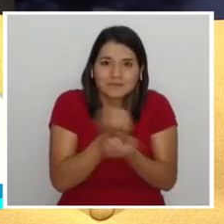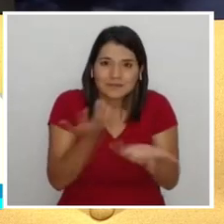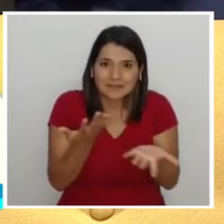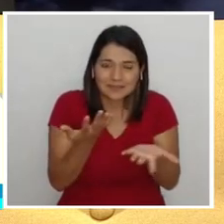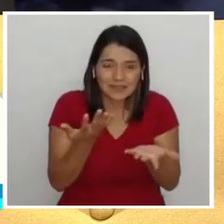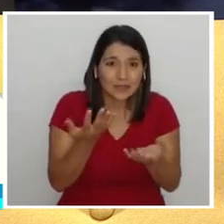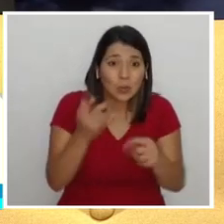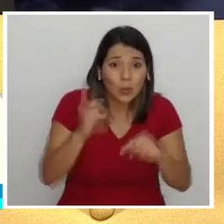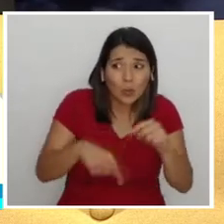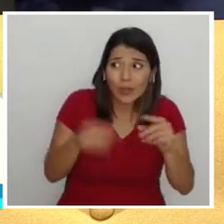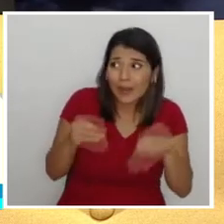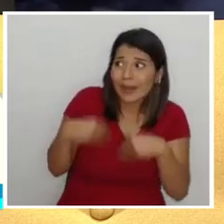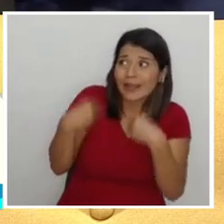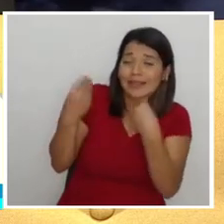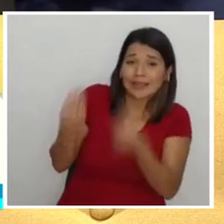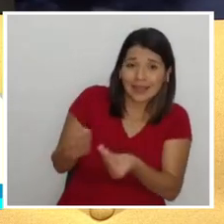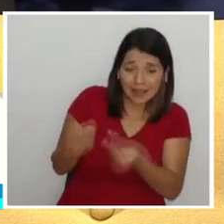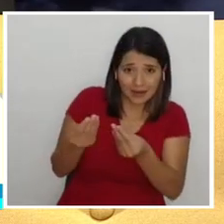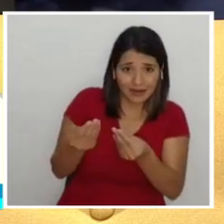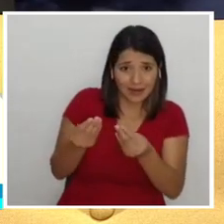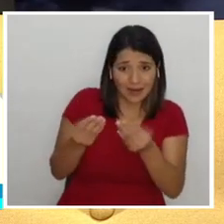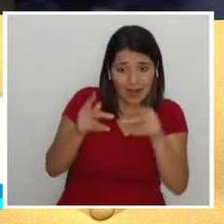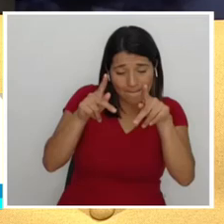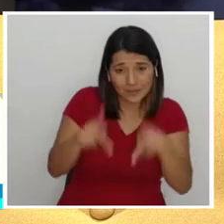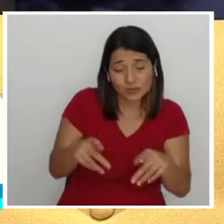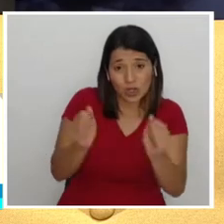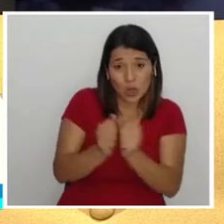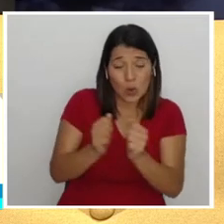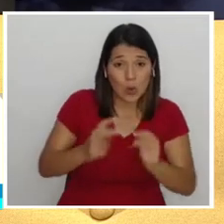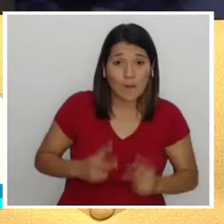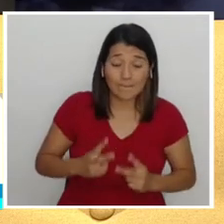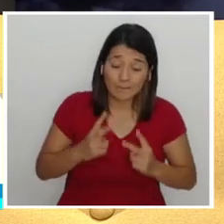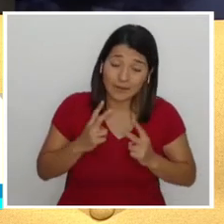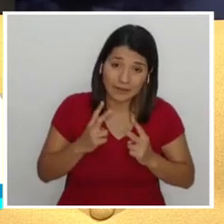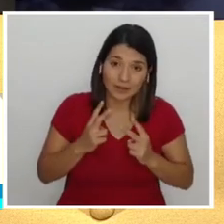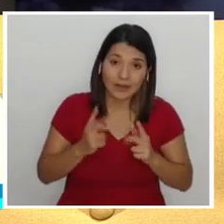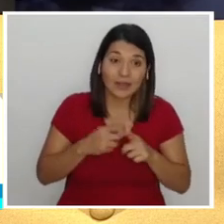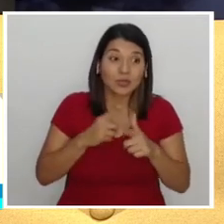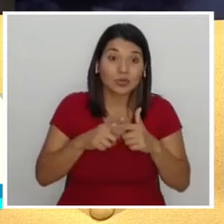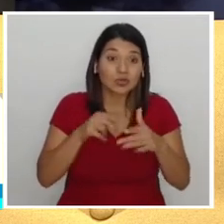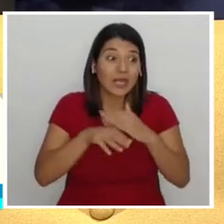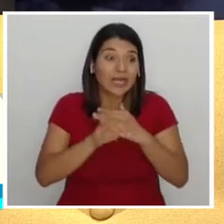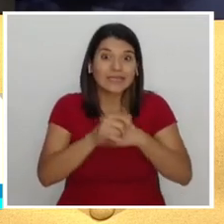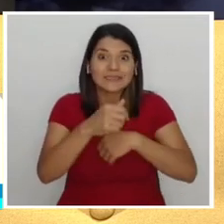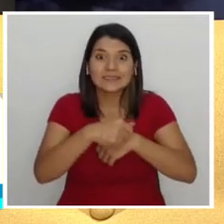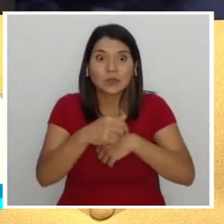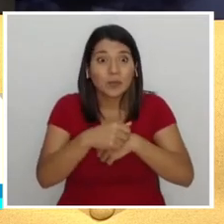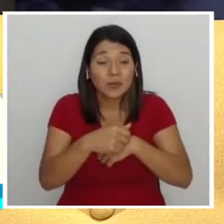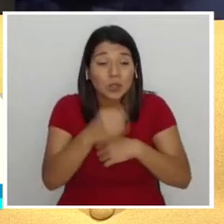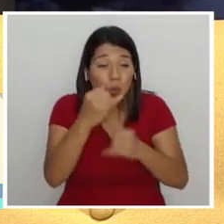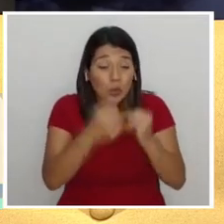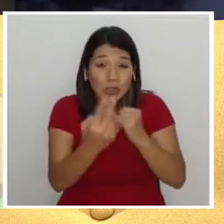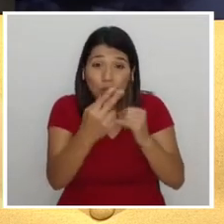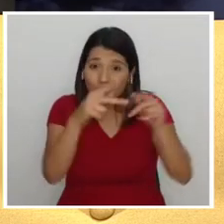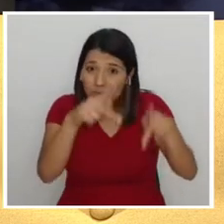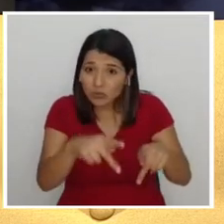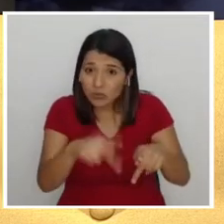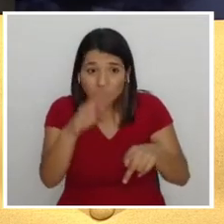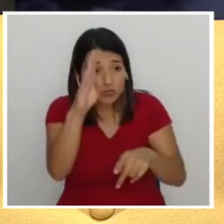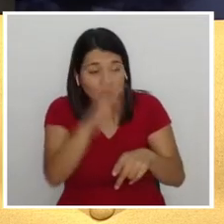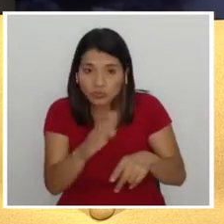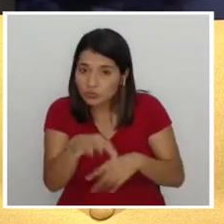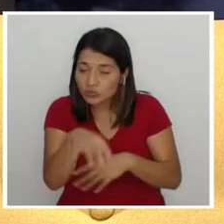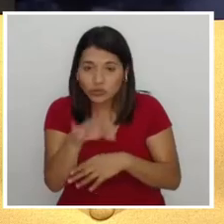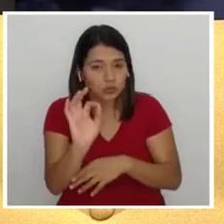sus seres queridos con vida. Y en ese momento, desaparecidas las últimas 2 personas, que definitivamente no las encontrábamos,